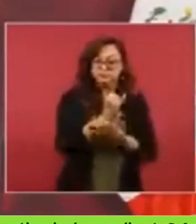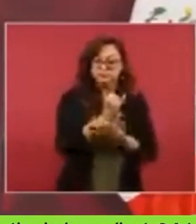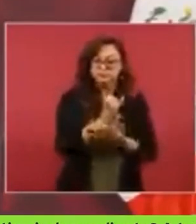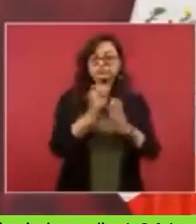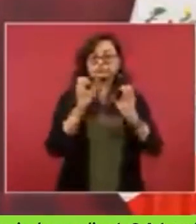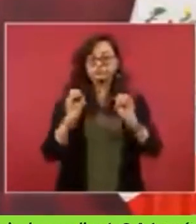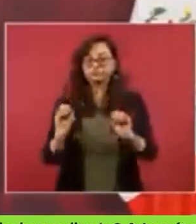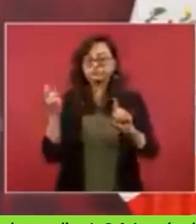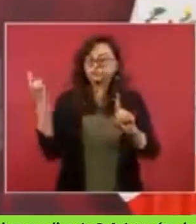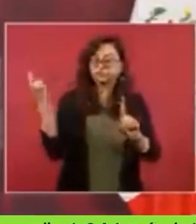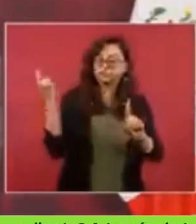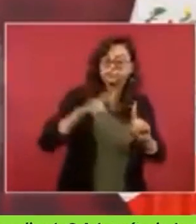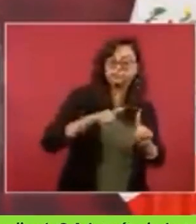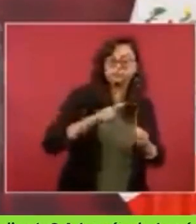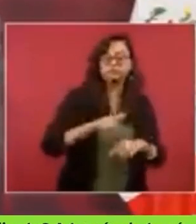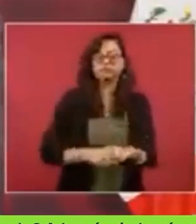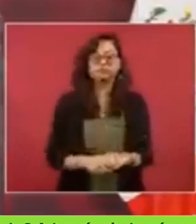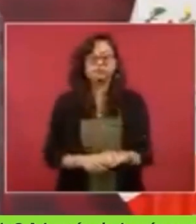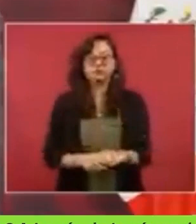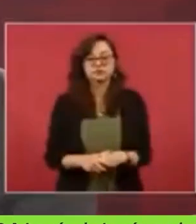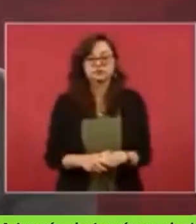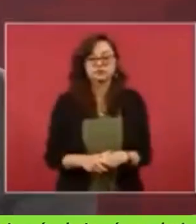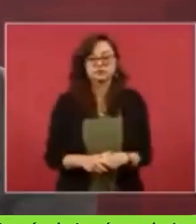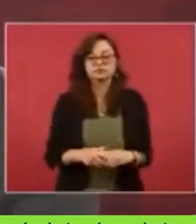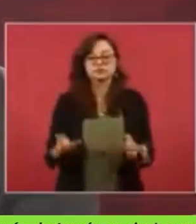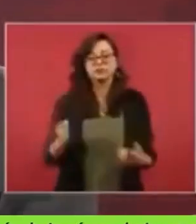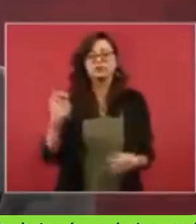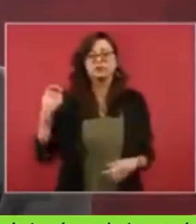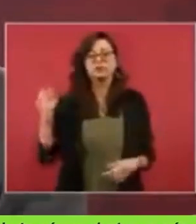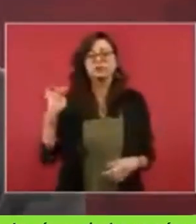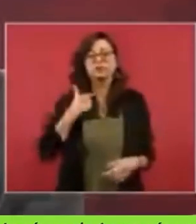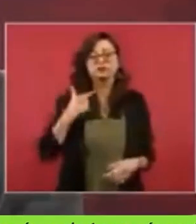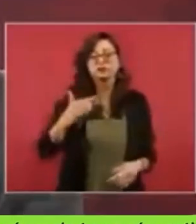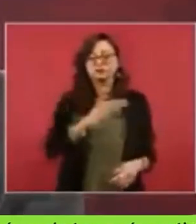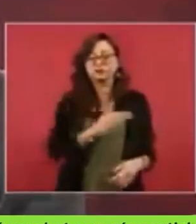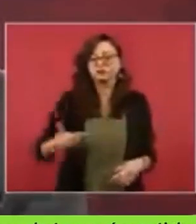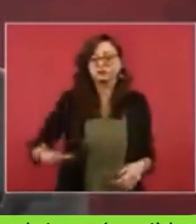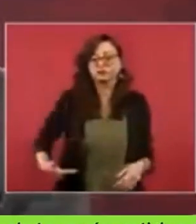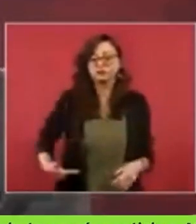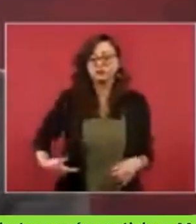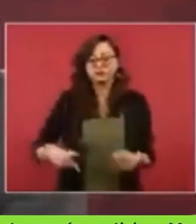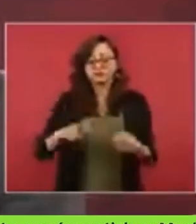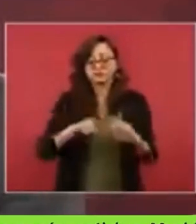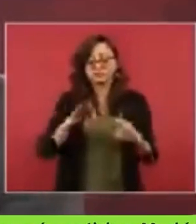a los expresidentes tanto a